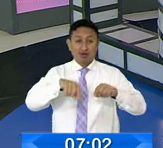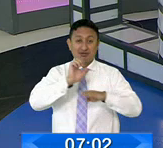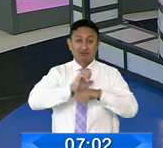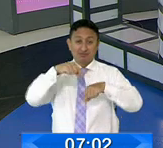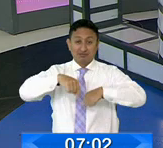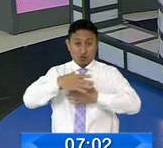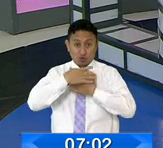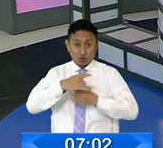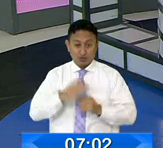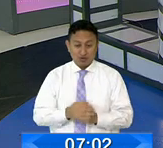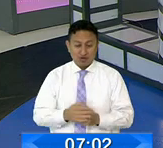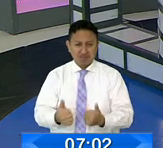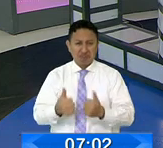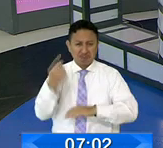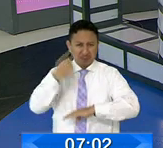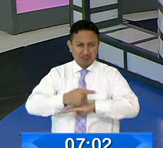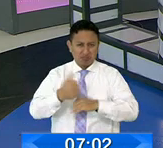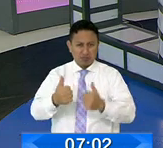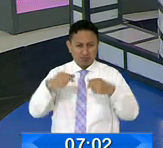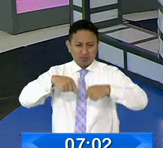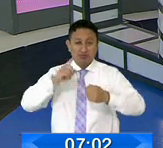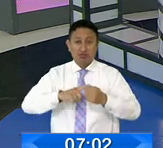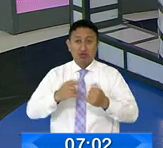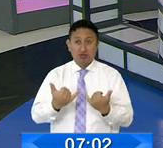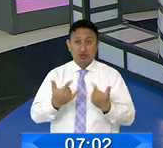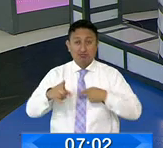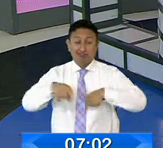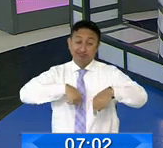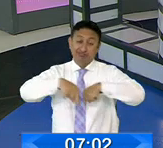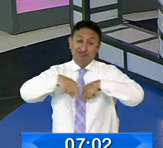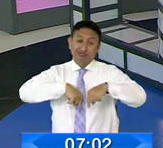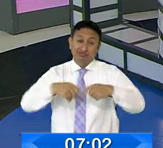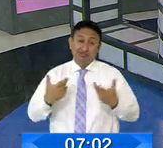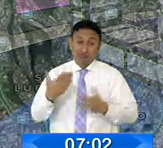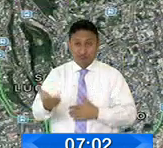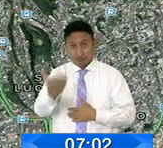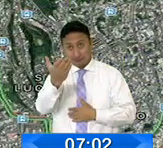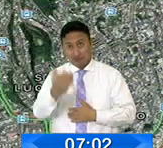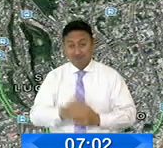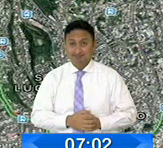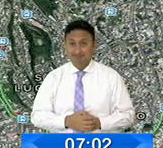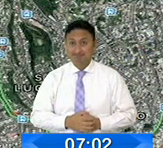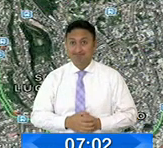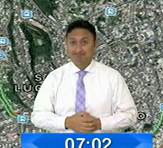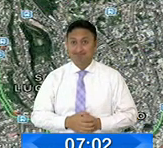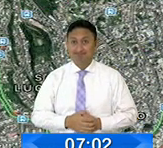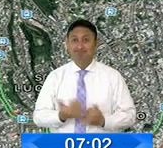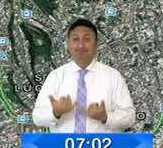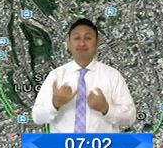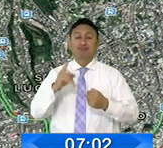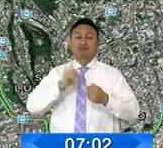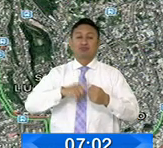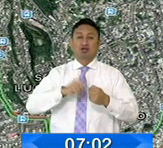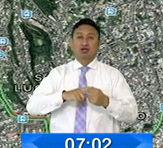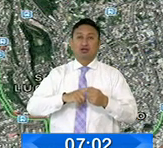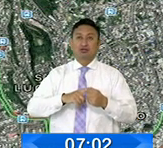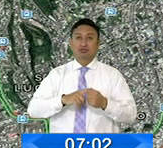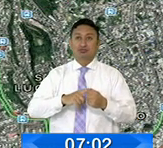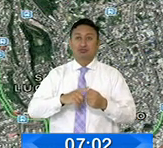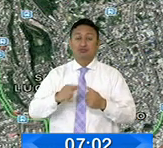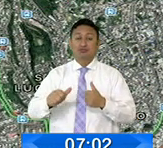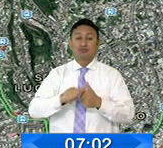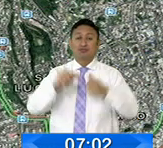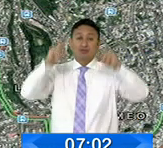ecuatorianos. Espero que su mañana sea buena. Quito tiene ya tráfico para variar. En pantalla usted puede ver cómo está el distrito metropolitano a la altura del